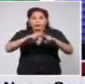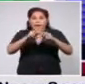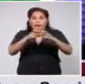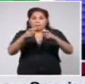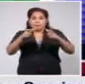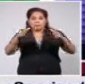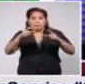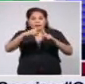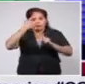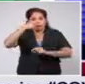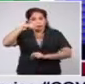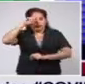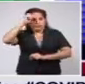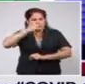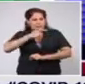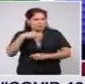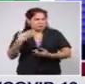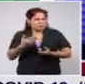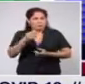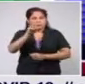tasa a